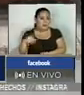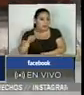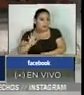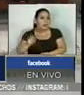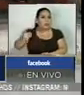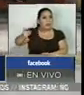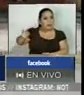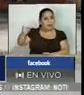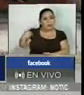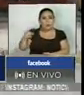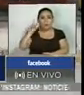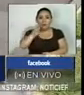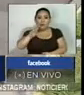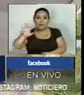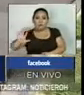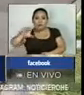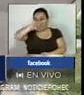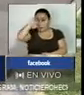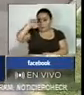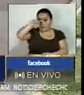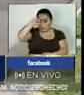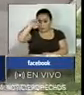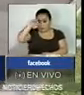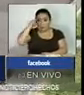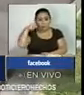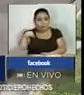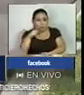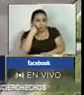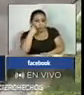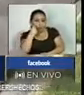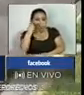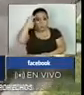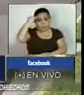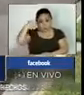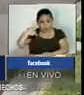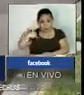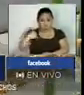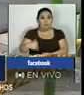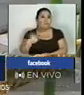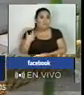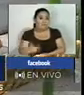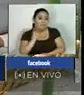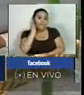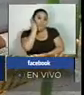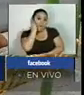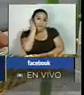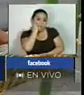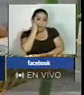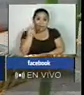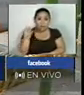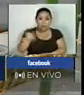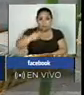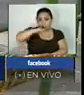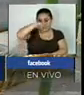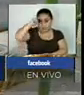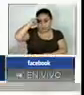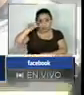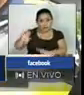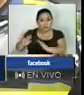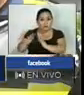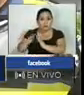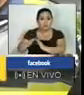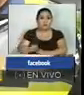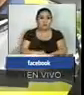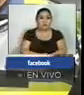25 años en la corporación policial. Ante todo, es mujer y madre, y tiene que cumplir su misión en el hogar.